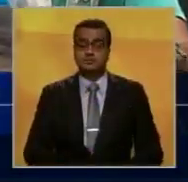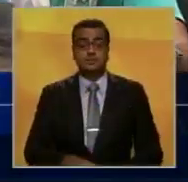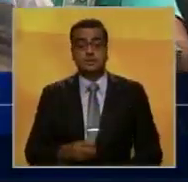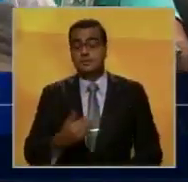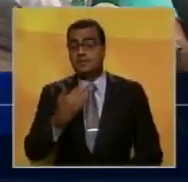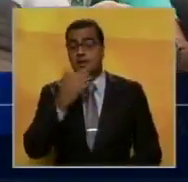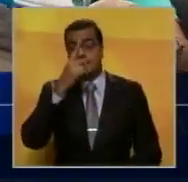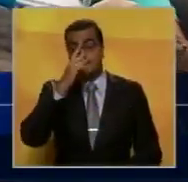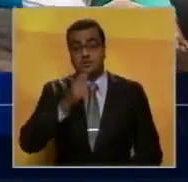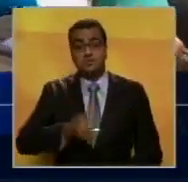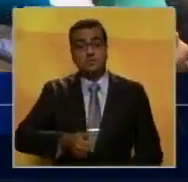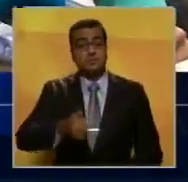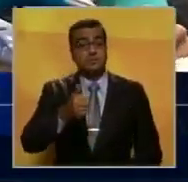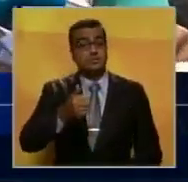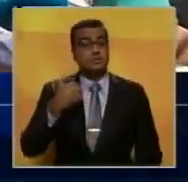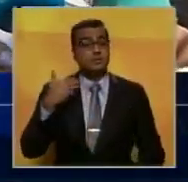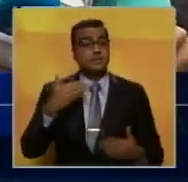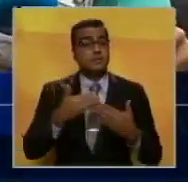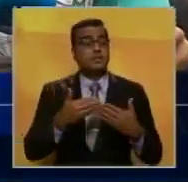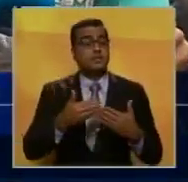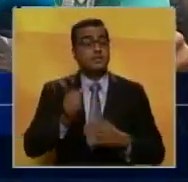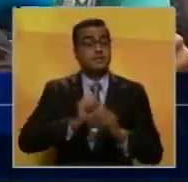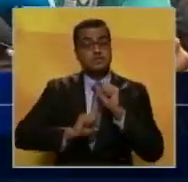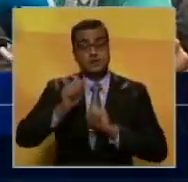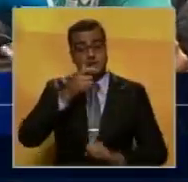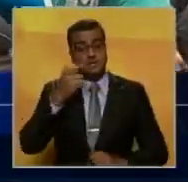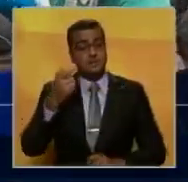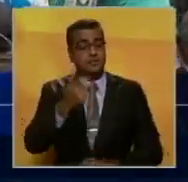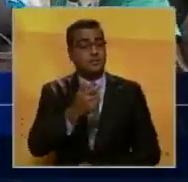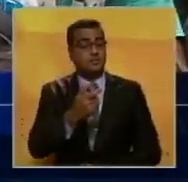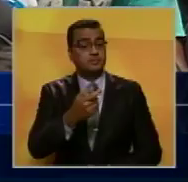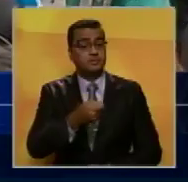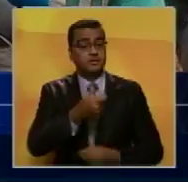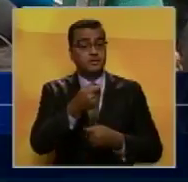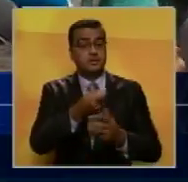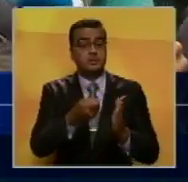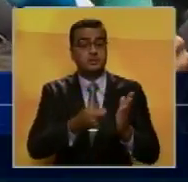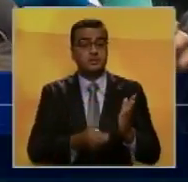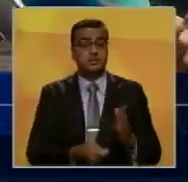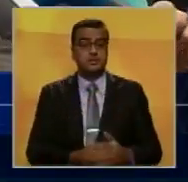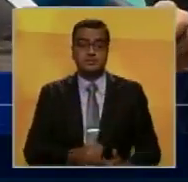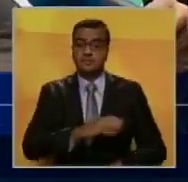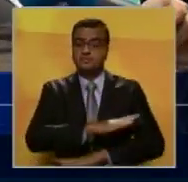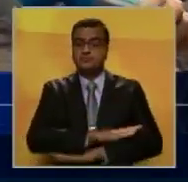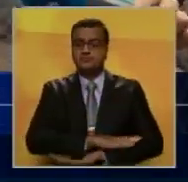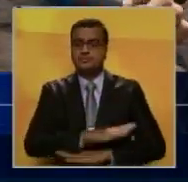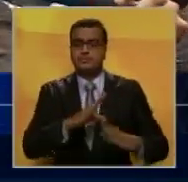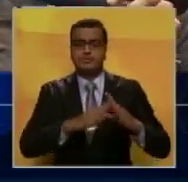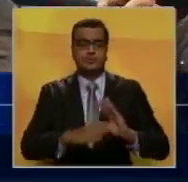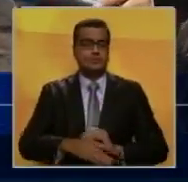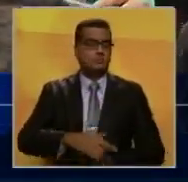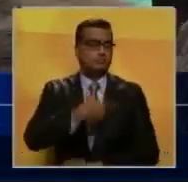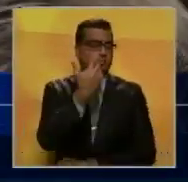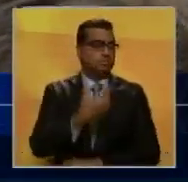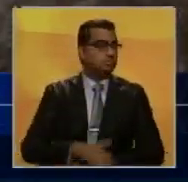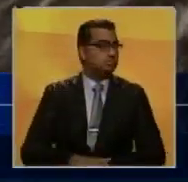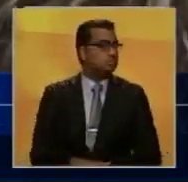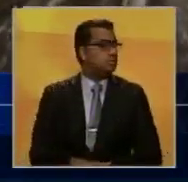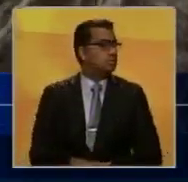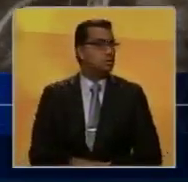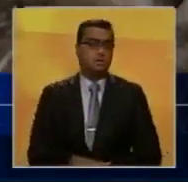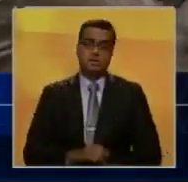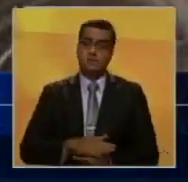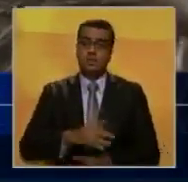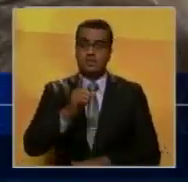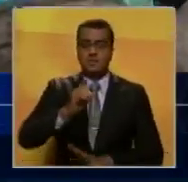llegar a los adultos mayores hasta la sede de la Defensoría del Pueblo para ser recibidos por Tarek William Saab. Creo que su actitud es absolutamente vergonzosa. porque además él